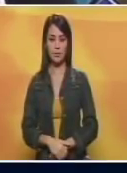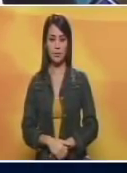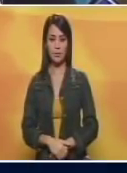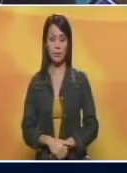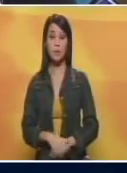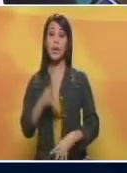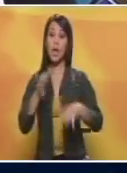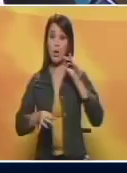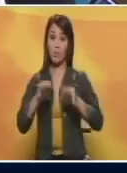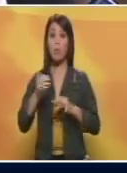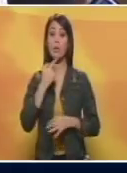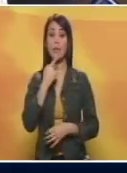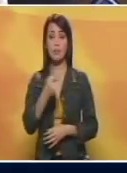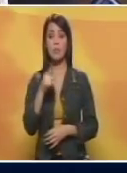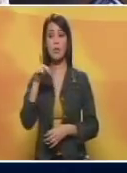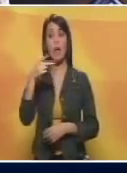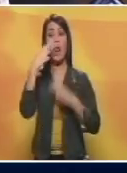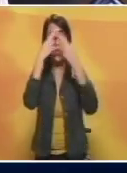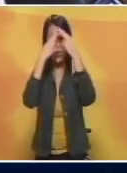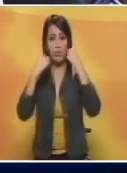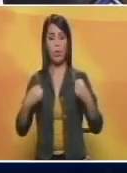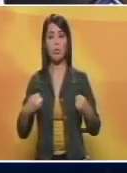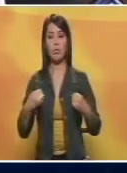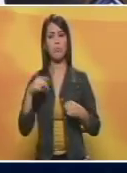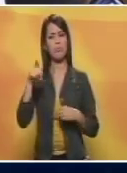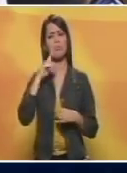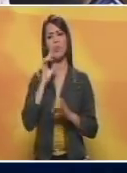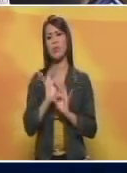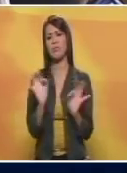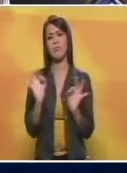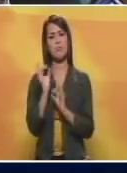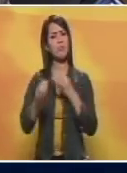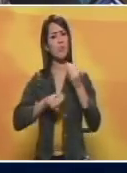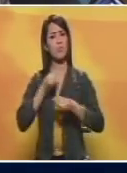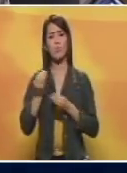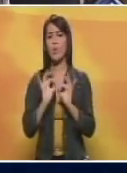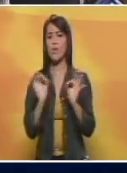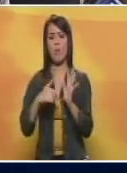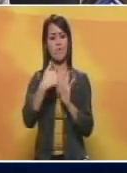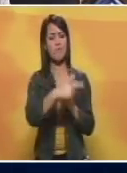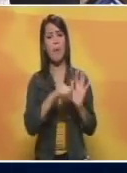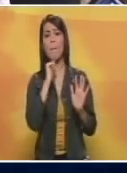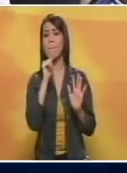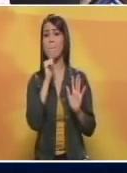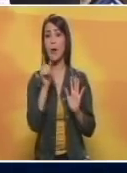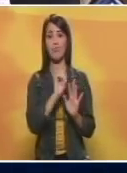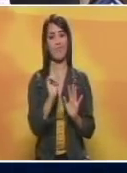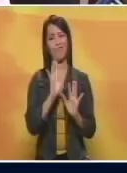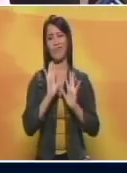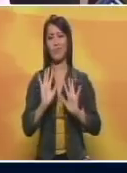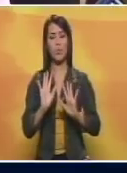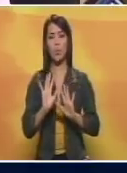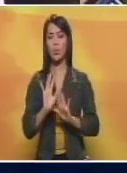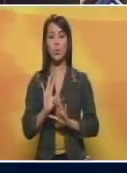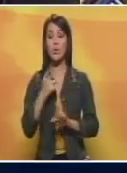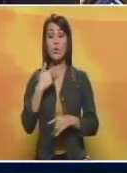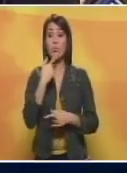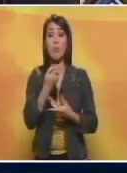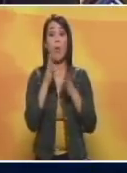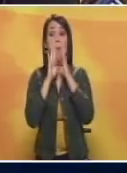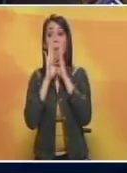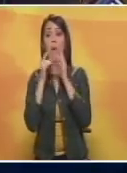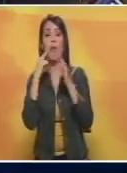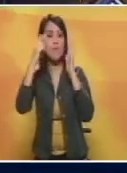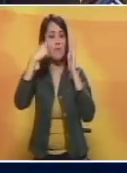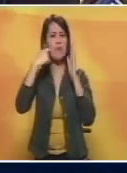efecto le dijo que él es inocente que él no ha cometido ningún delito ningún crimen y en consecuencia no puede declarar sobre ningún